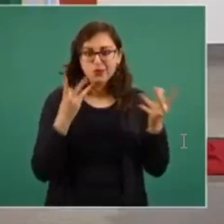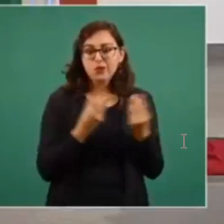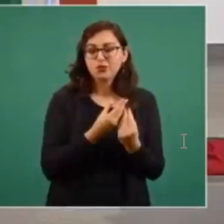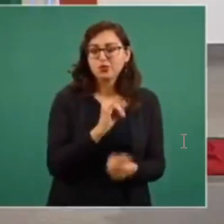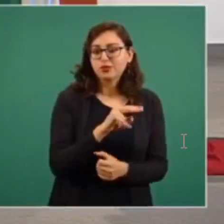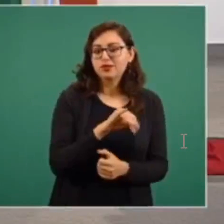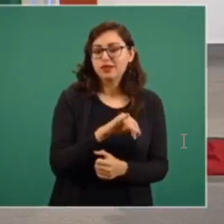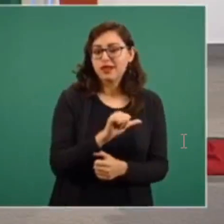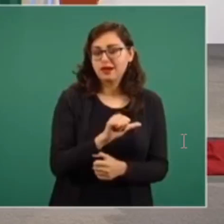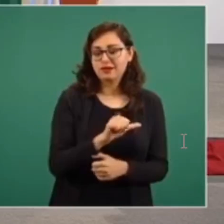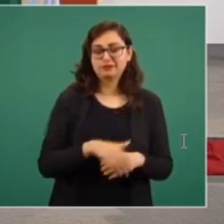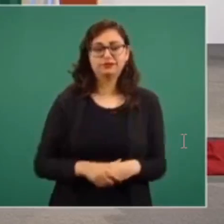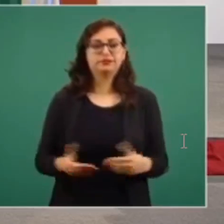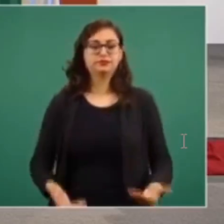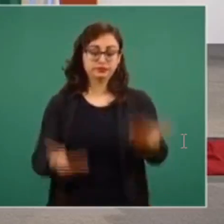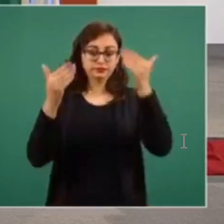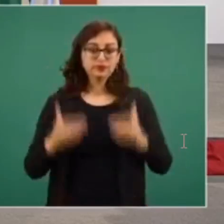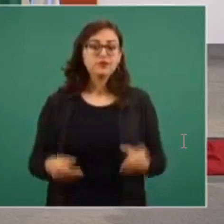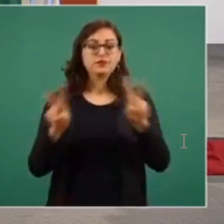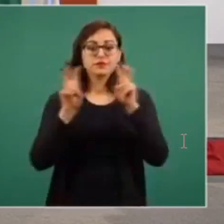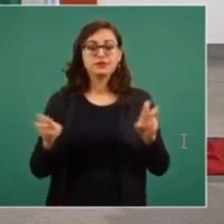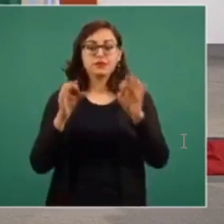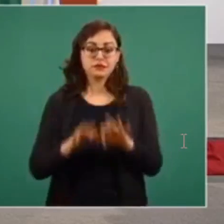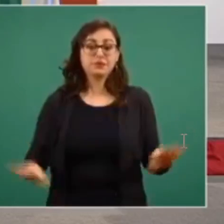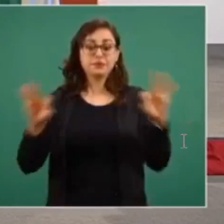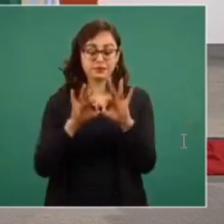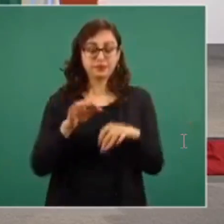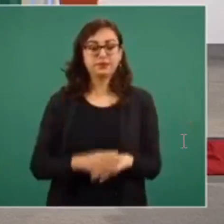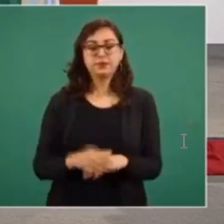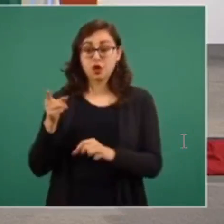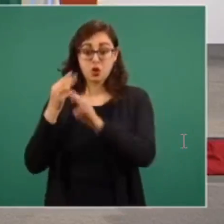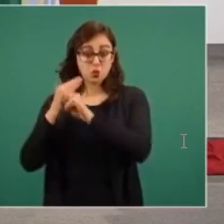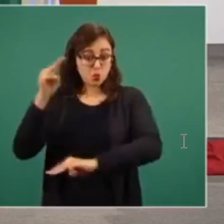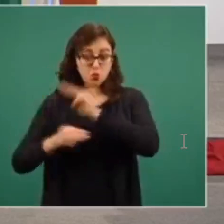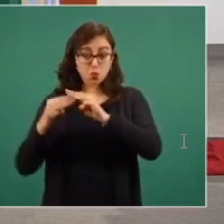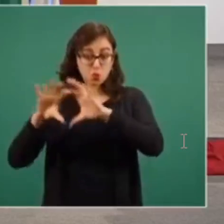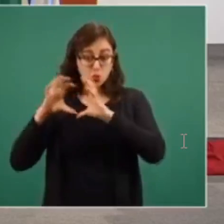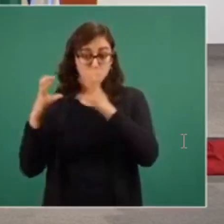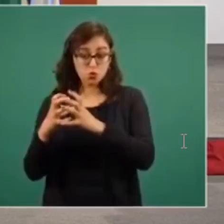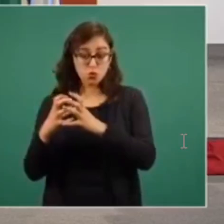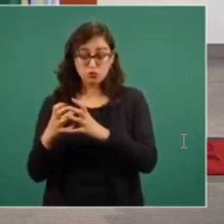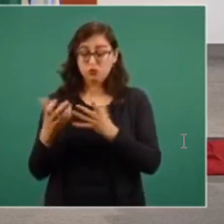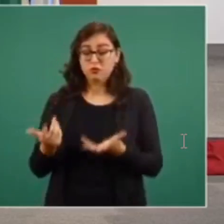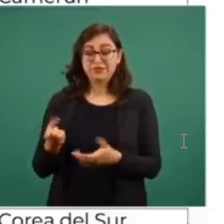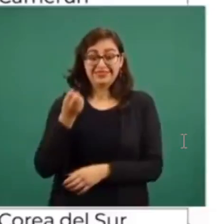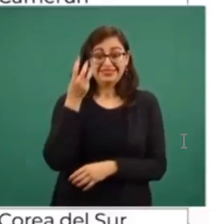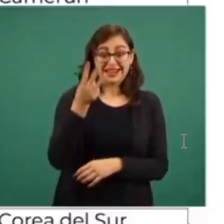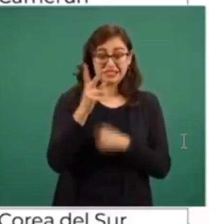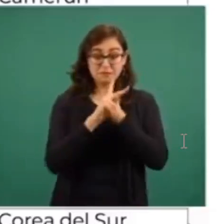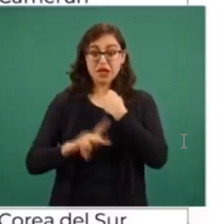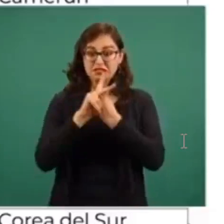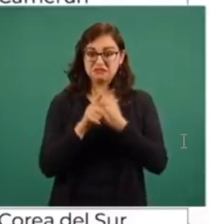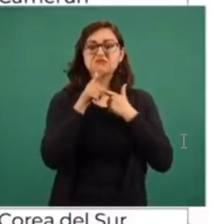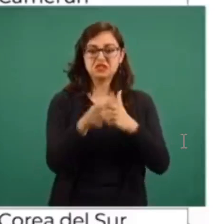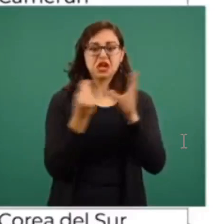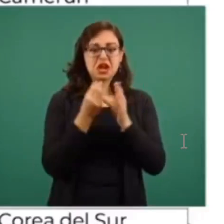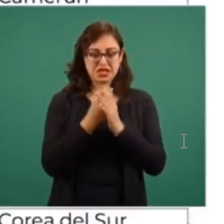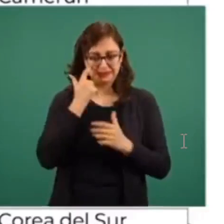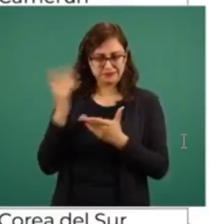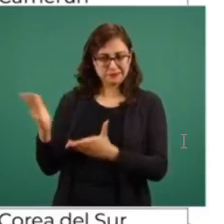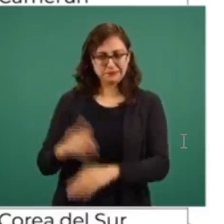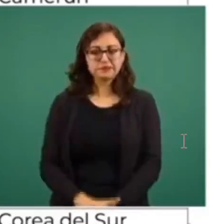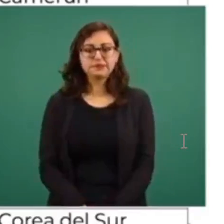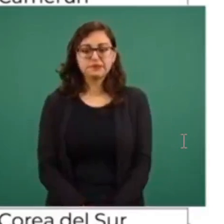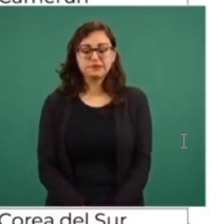Siguiente. Una cosa importante, en todo el mundo solamente 3 países nunca cerraron las escuelas. Esto es para entender el